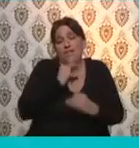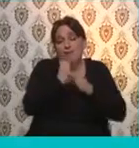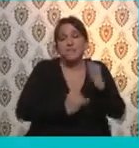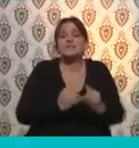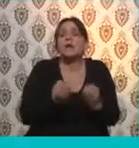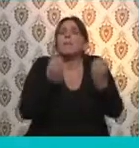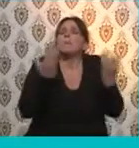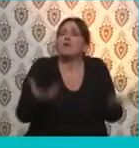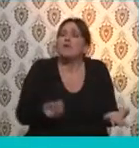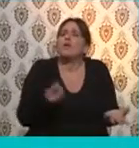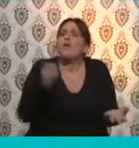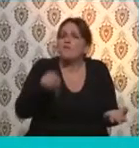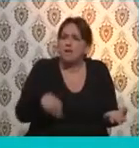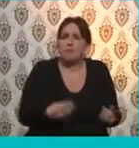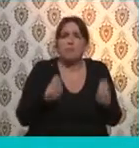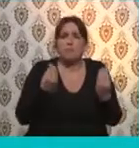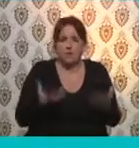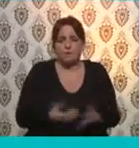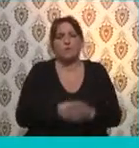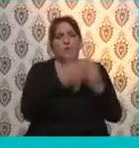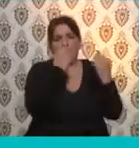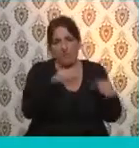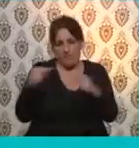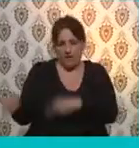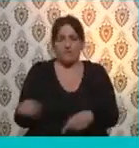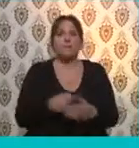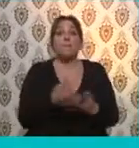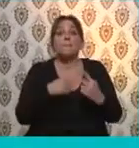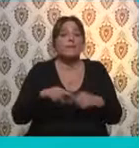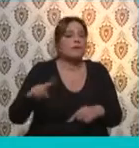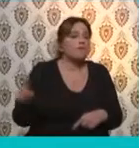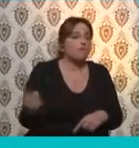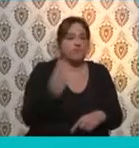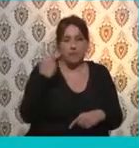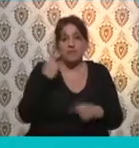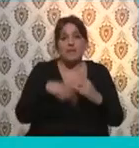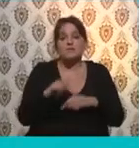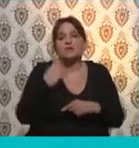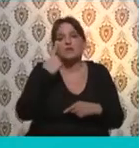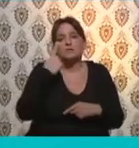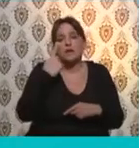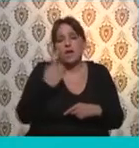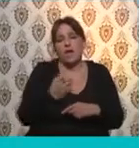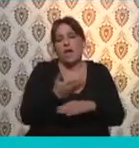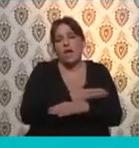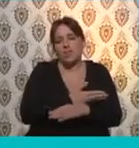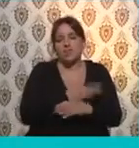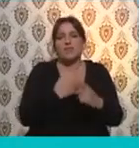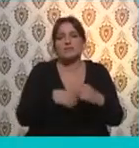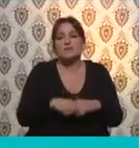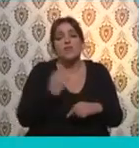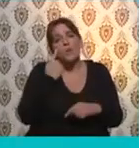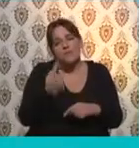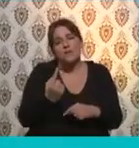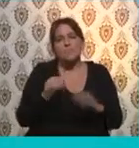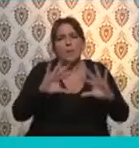qué se produce eso? Se produce por varios factores, pero el factor más importante es el diagnóstico precoz y oportuno. Cuando uno mira las cifras